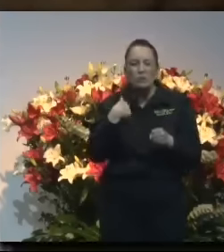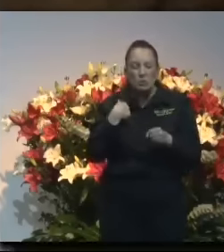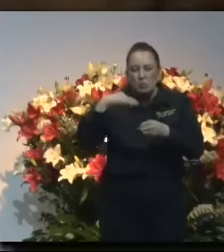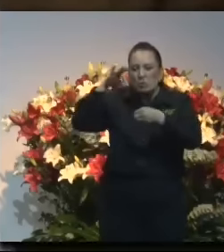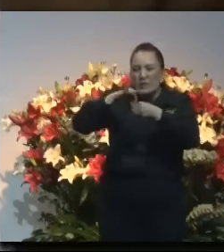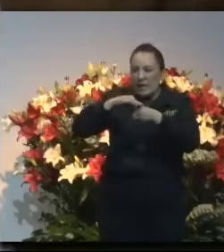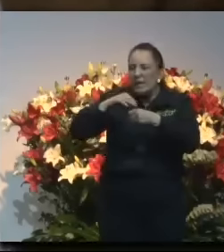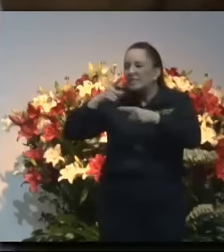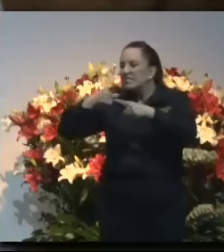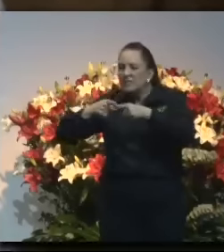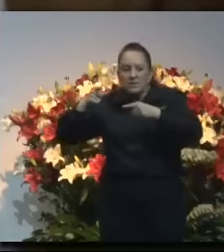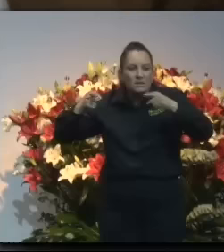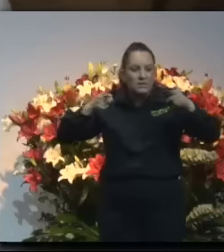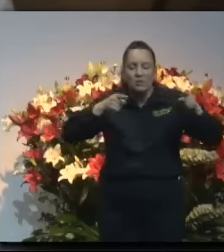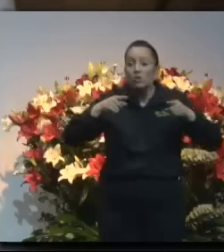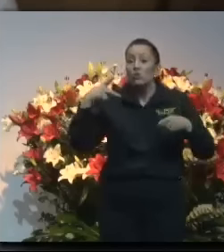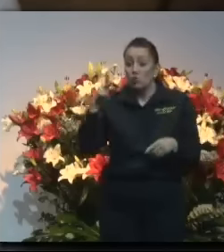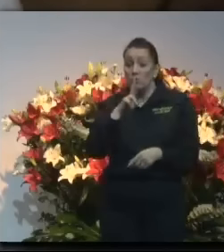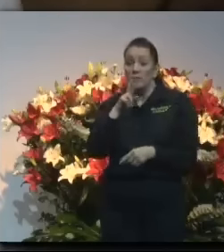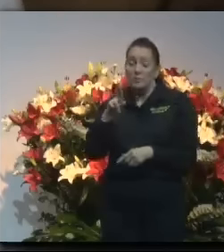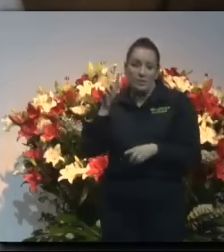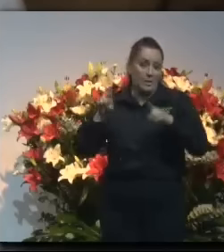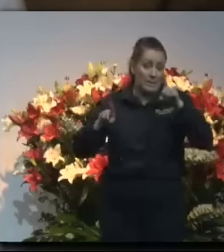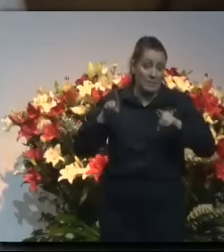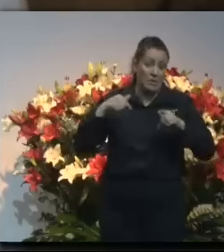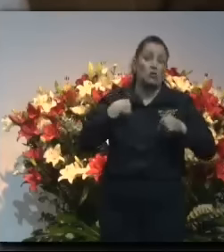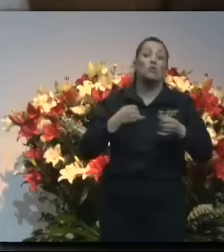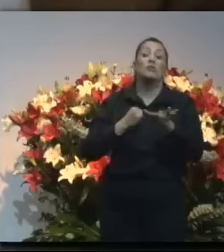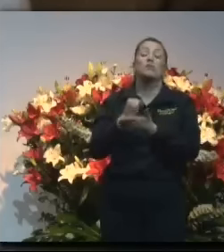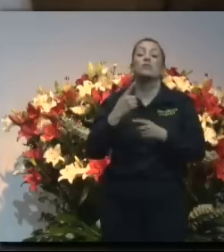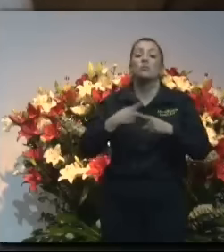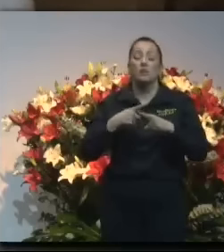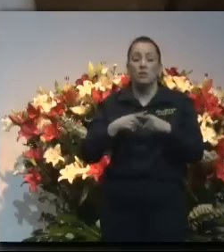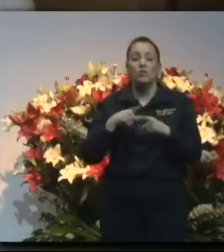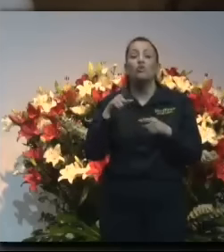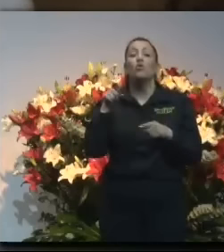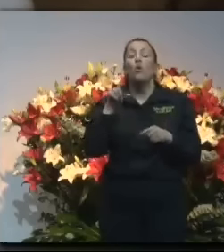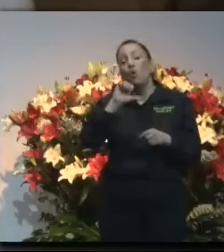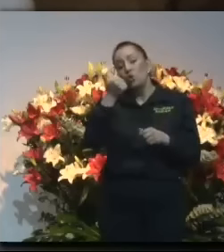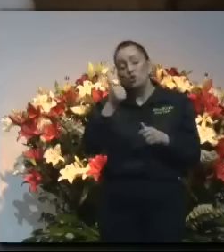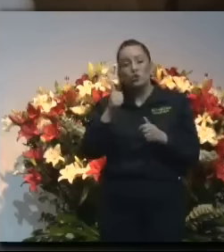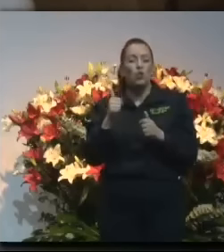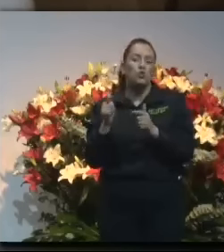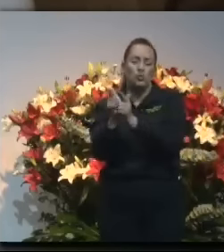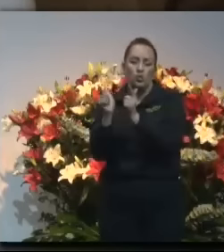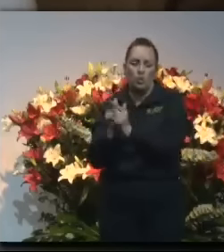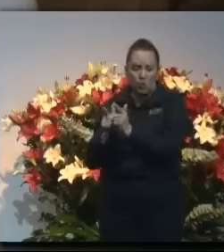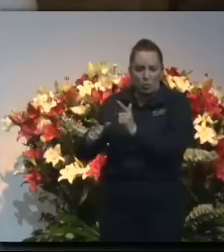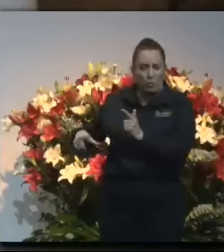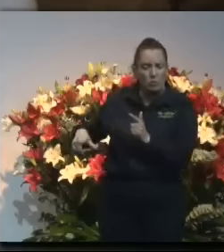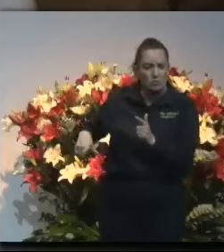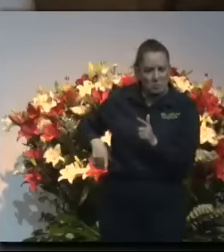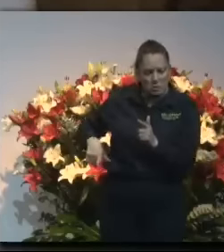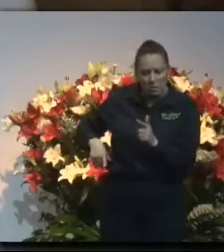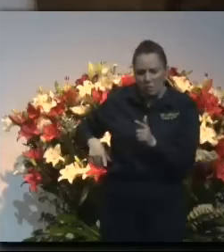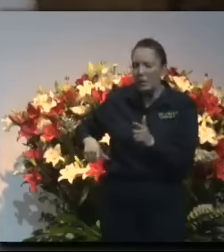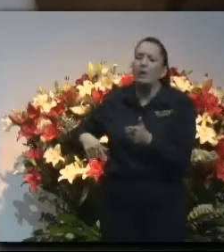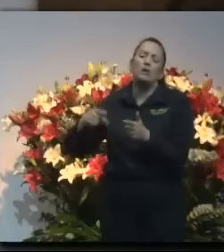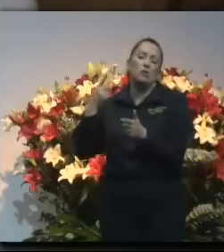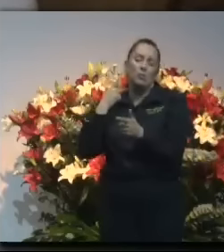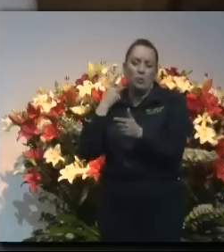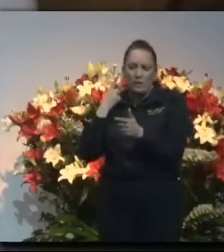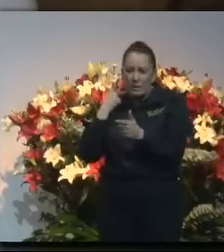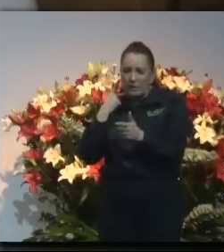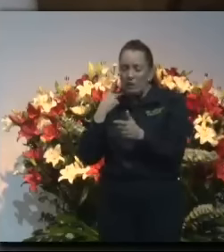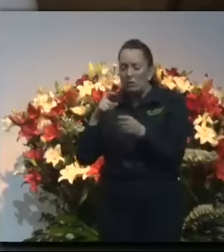su respuesta podría determinar mi voto. Usted ha intentado separarse de los partidos que le han otorgado su candidatura a la presidencia al nombrarse como